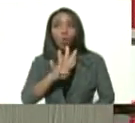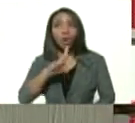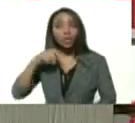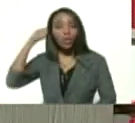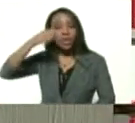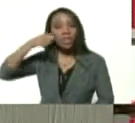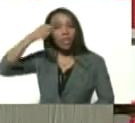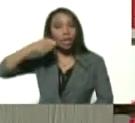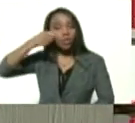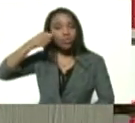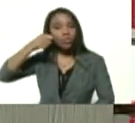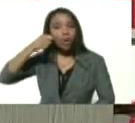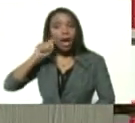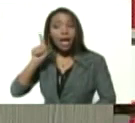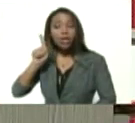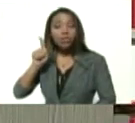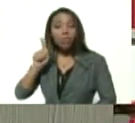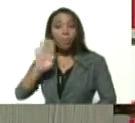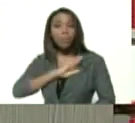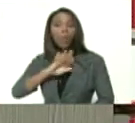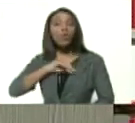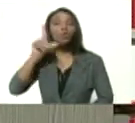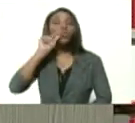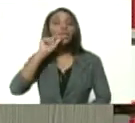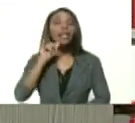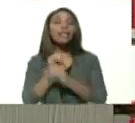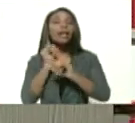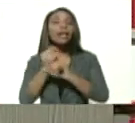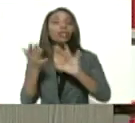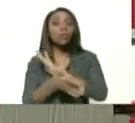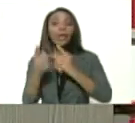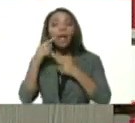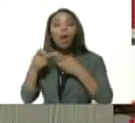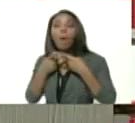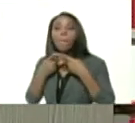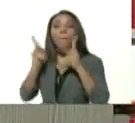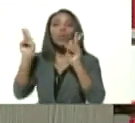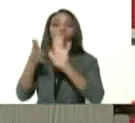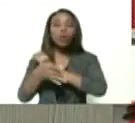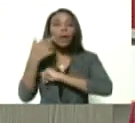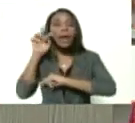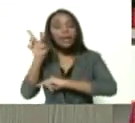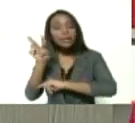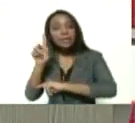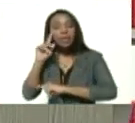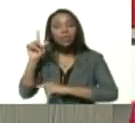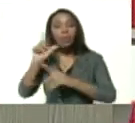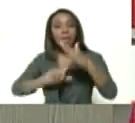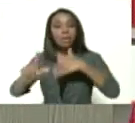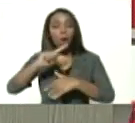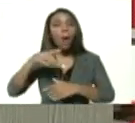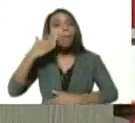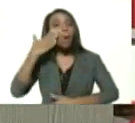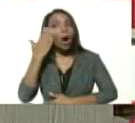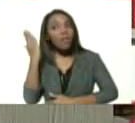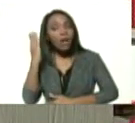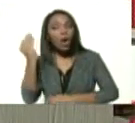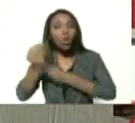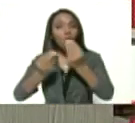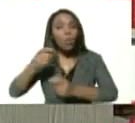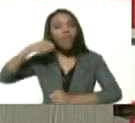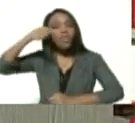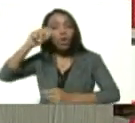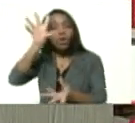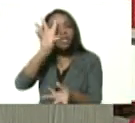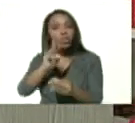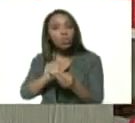videos en su cuenta de Twitter donde ratifica y abunda sobre las denuncias. Vamos a ver de manera constreñida un